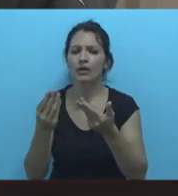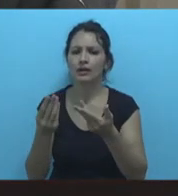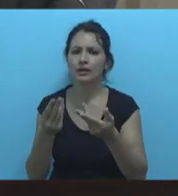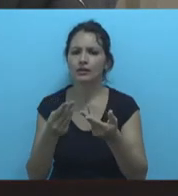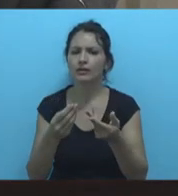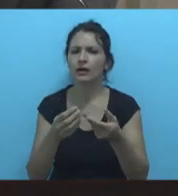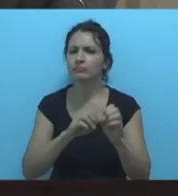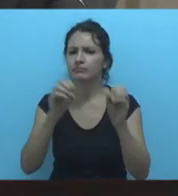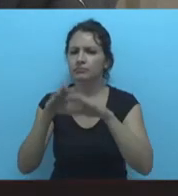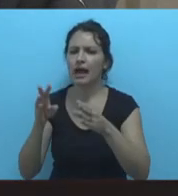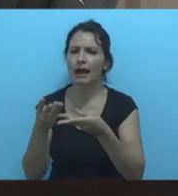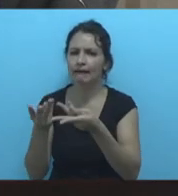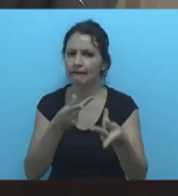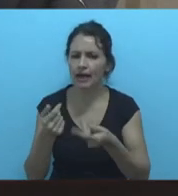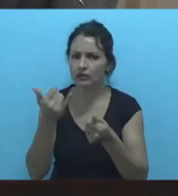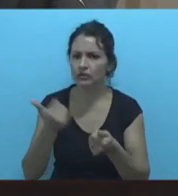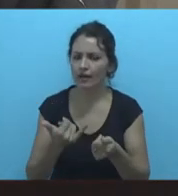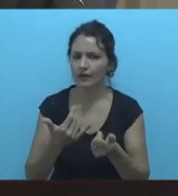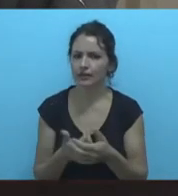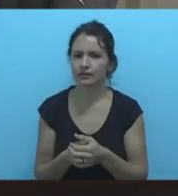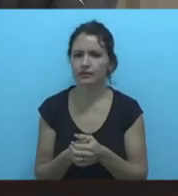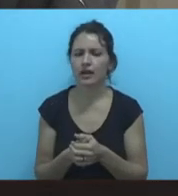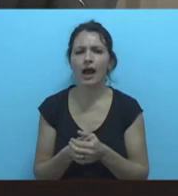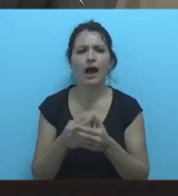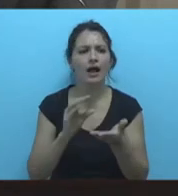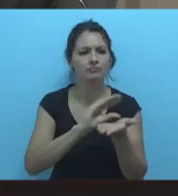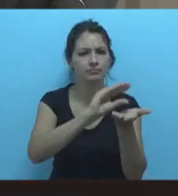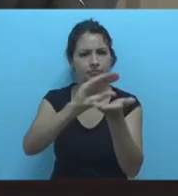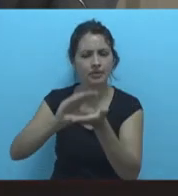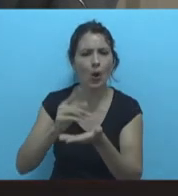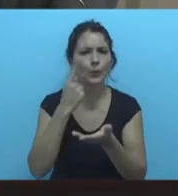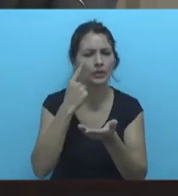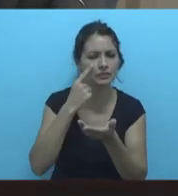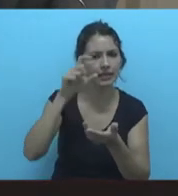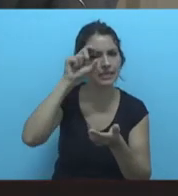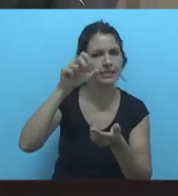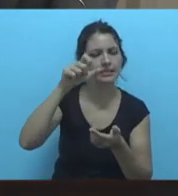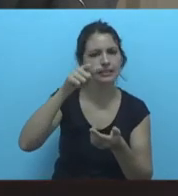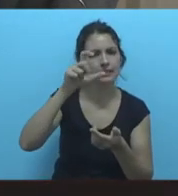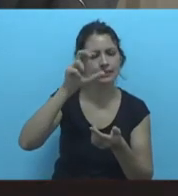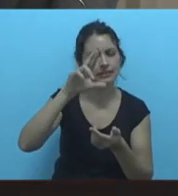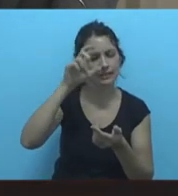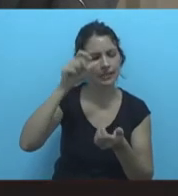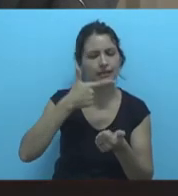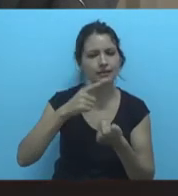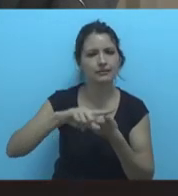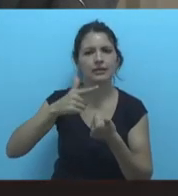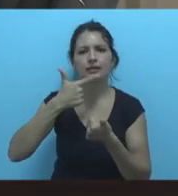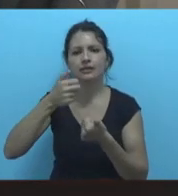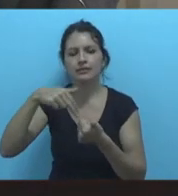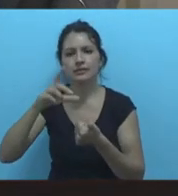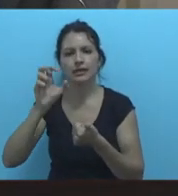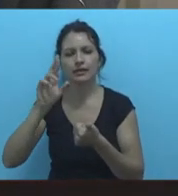según la Ley 13.978, a las municipalidades de Ceres, San Cristóbal, San Guillermo y Suardi del Departamento